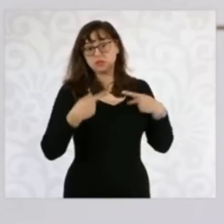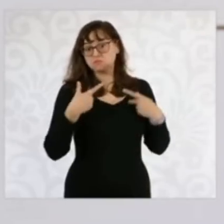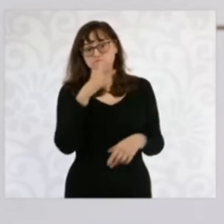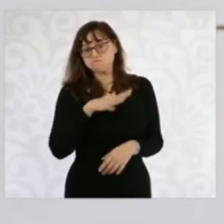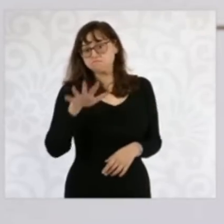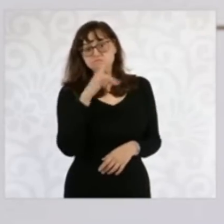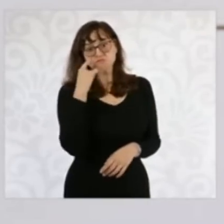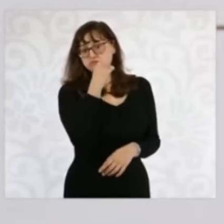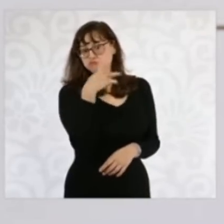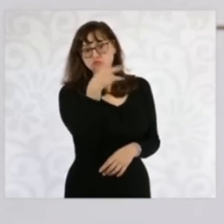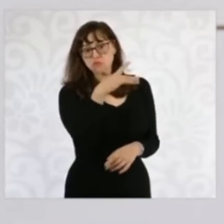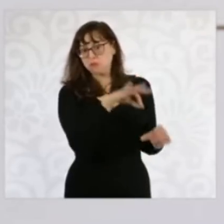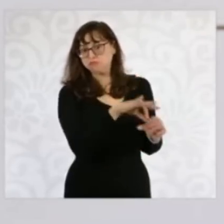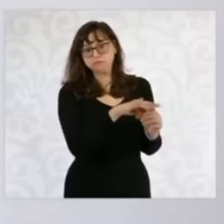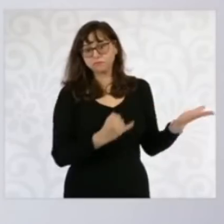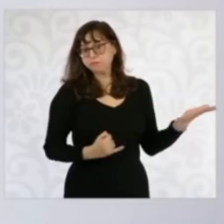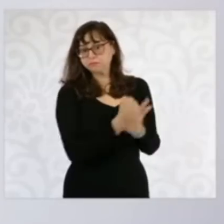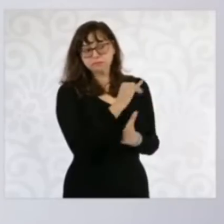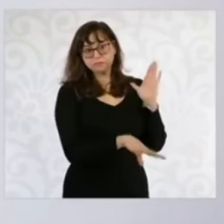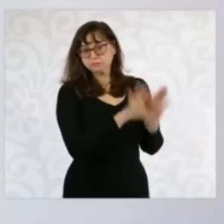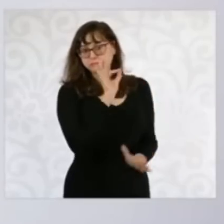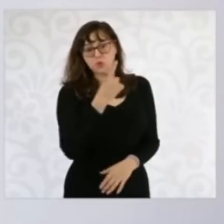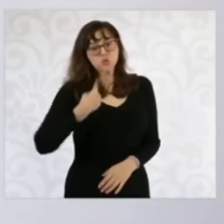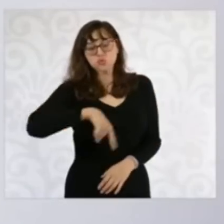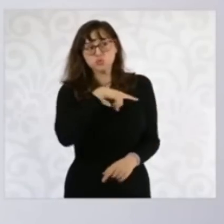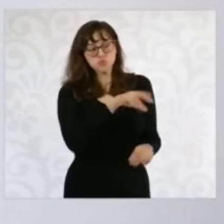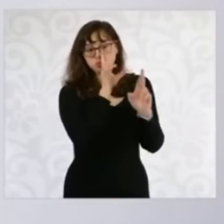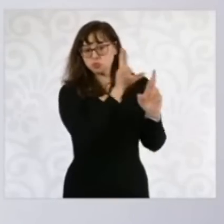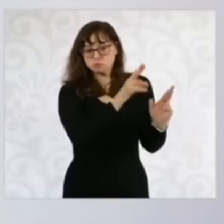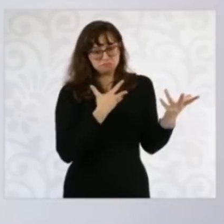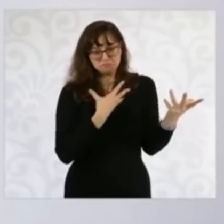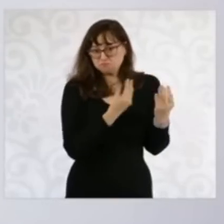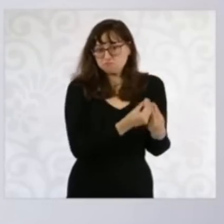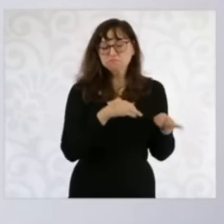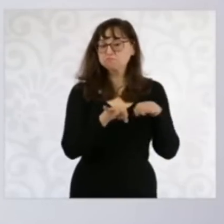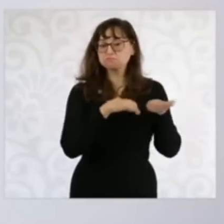A quien el pueblo de Estados Unidos elija, vamos a trabajar conjuntamente.